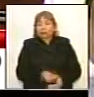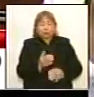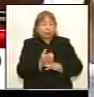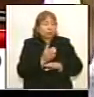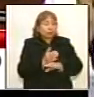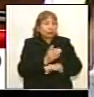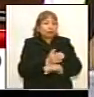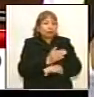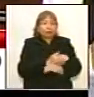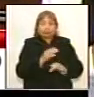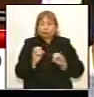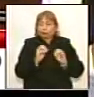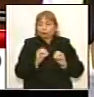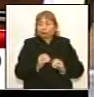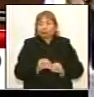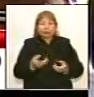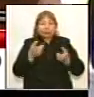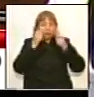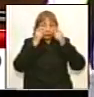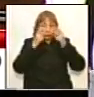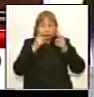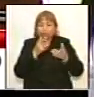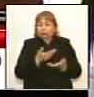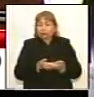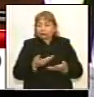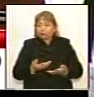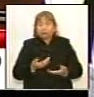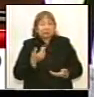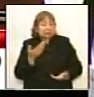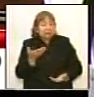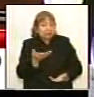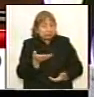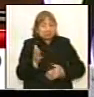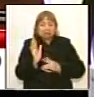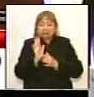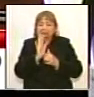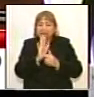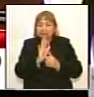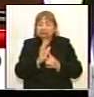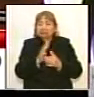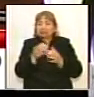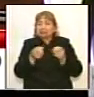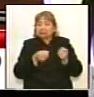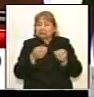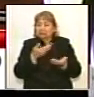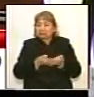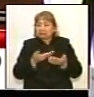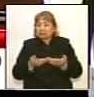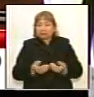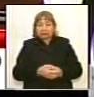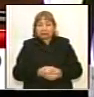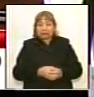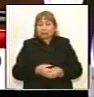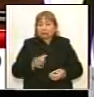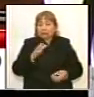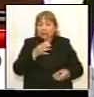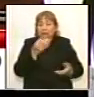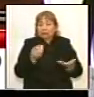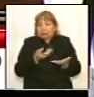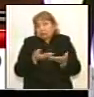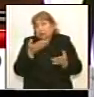de tipificación de las sospechas que puedan tener. Y eso después entrará en el debate que el Código Procesal Penal establece hasta que un juez lo